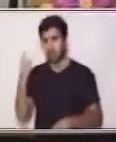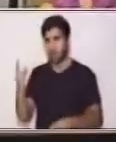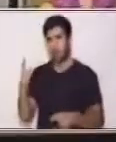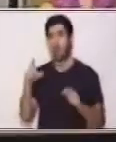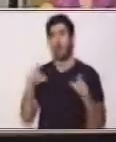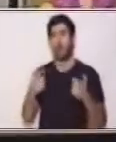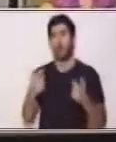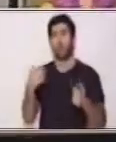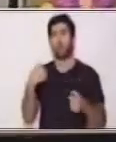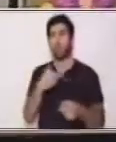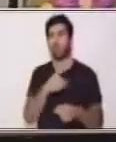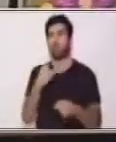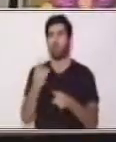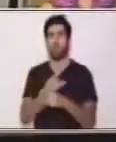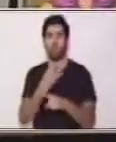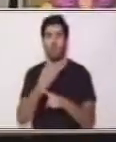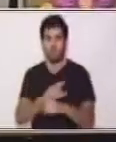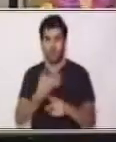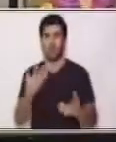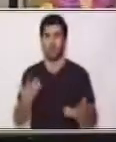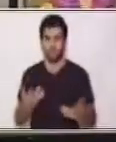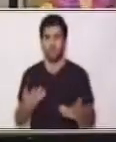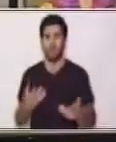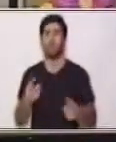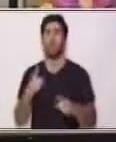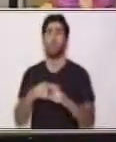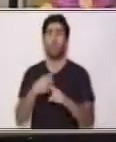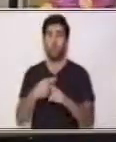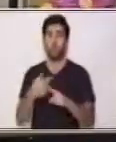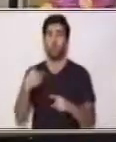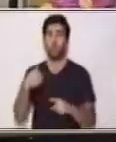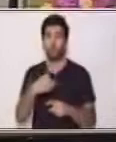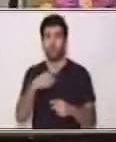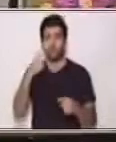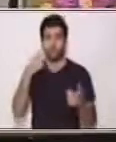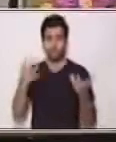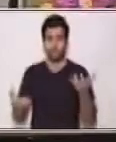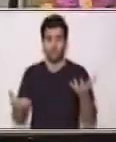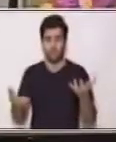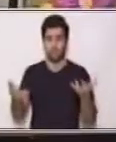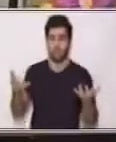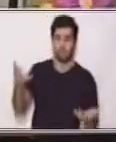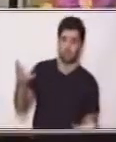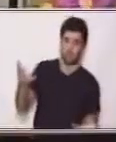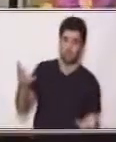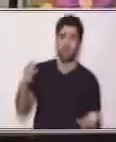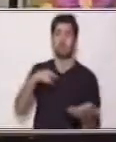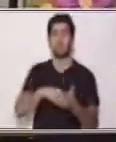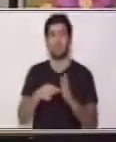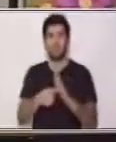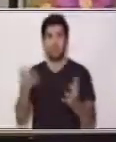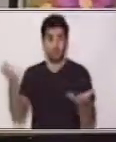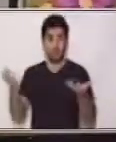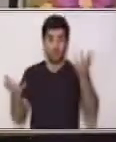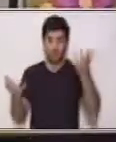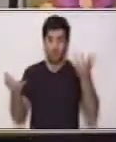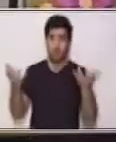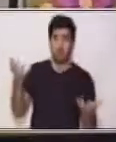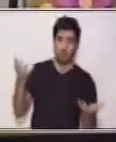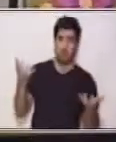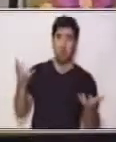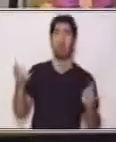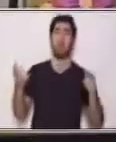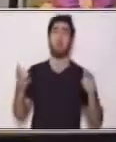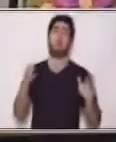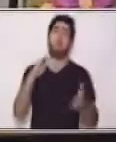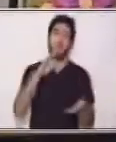Recuerda que una balanza, al momento en que uno de los lados cae, ese quiere decir que es el objeto que